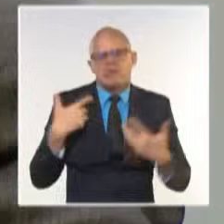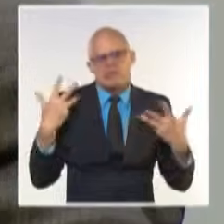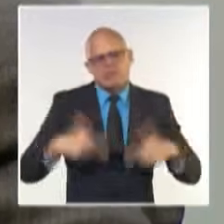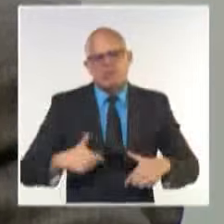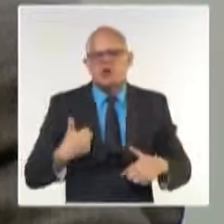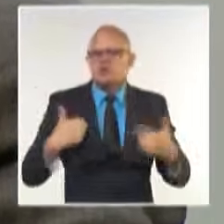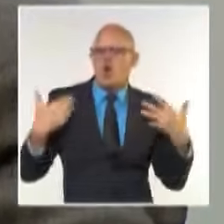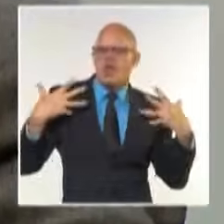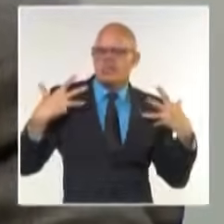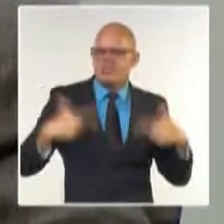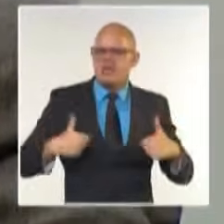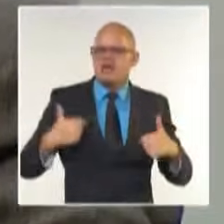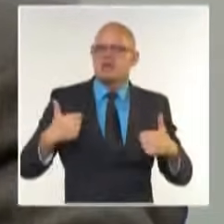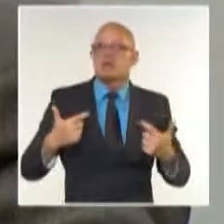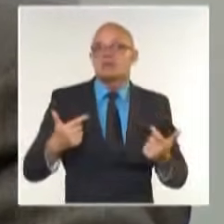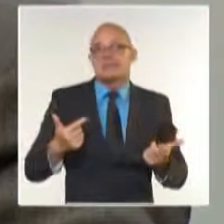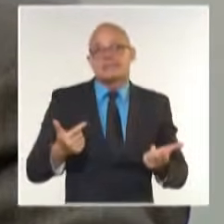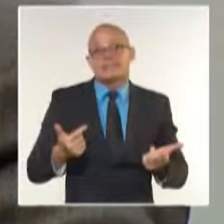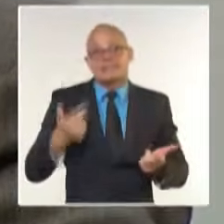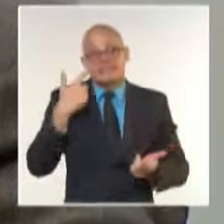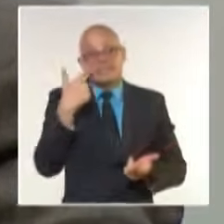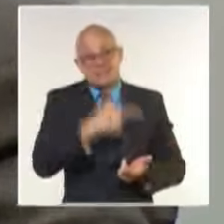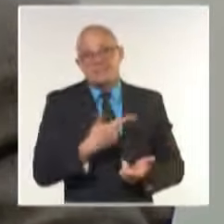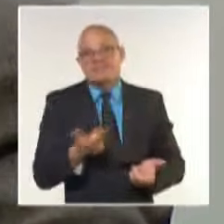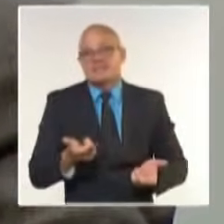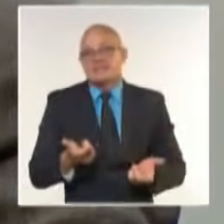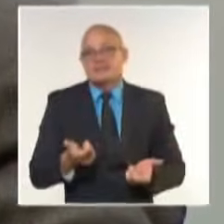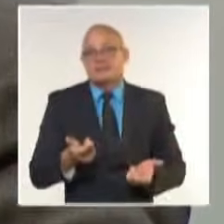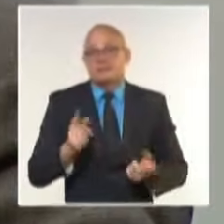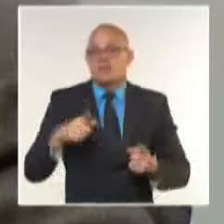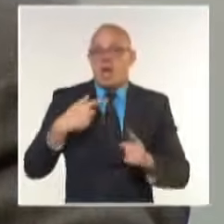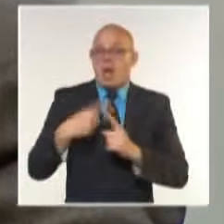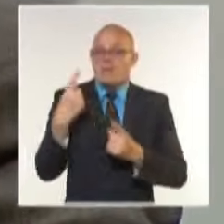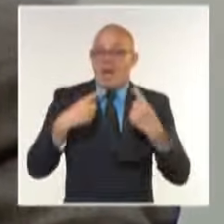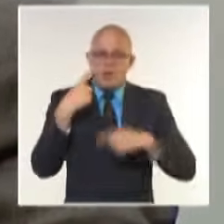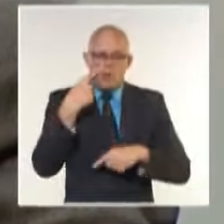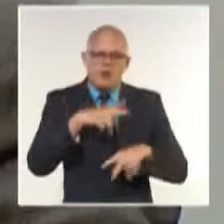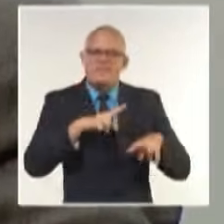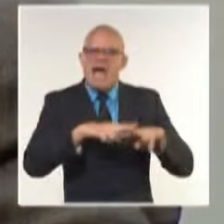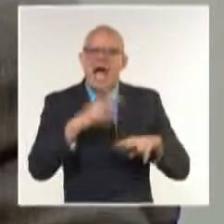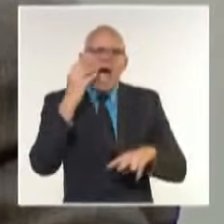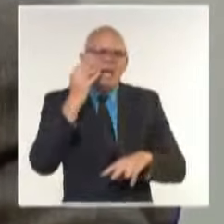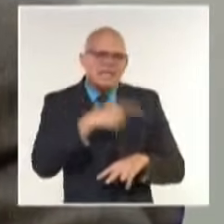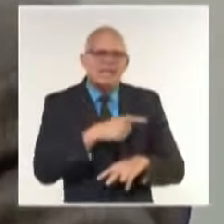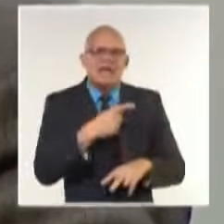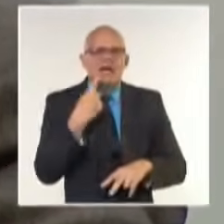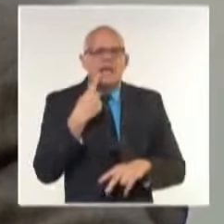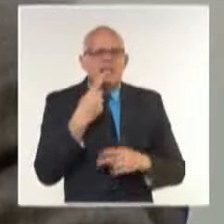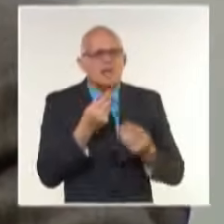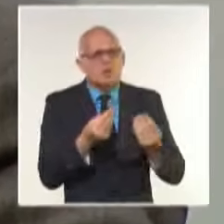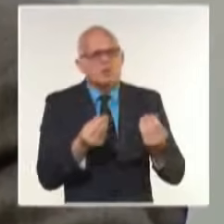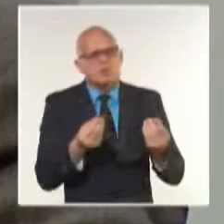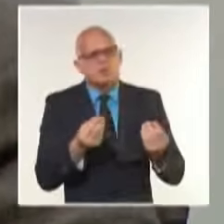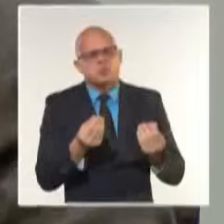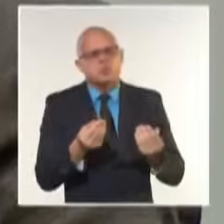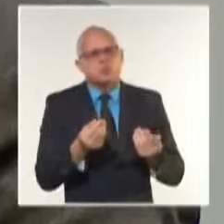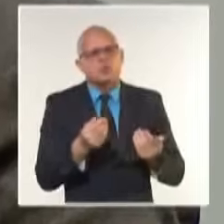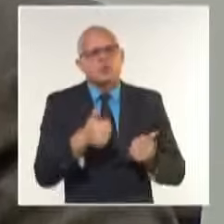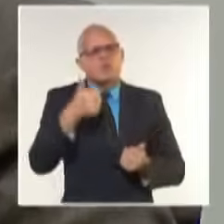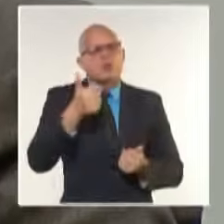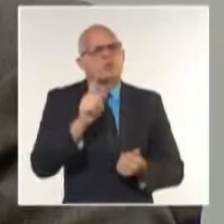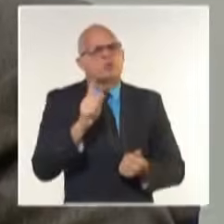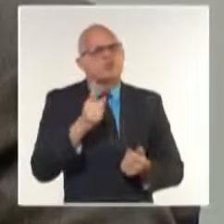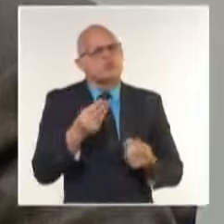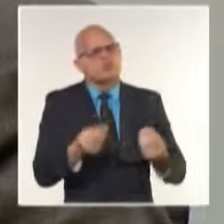asesores legales, donde estaba diciendo que habían dificultades asociadas a la calidad del producto, a las entregas, a las fechas de entrega, a otras garantías para